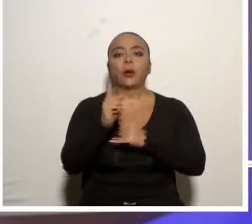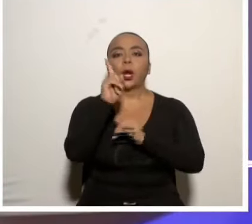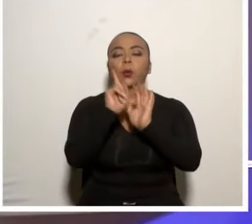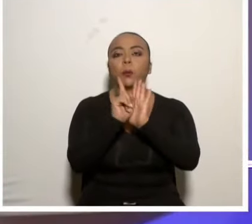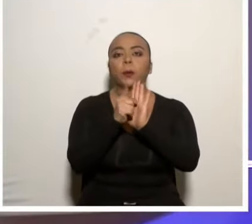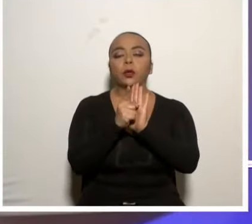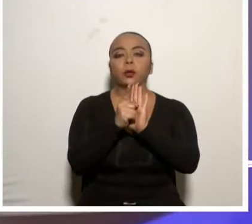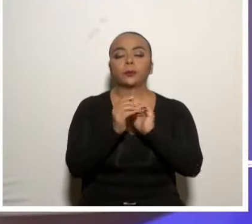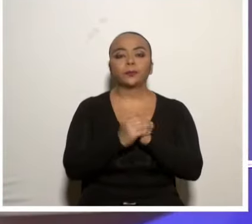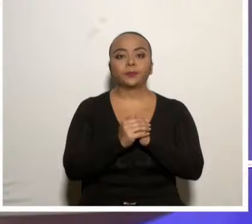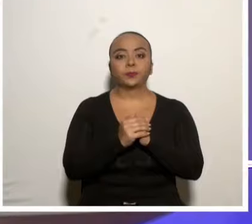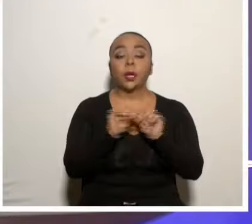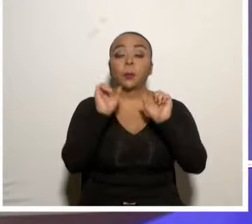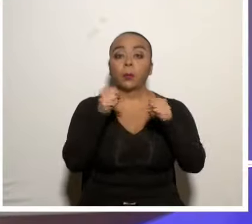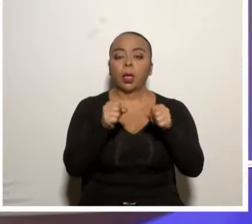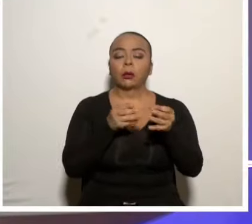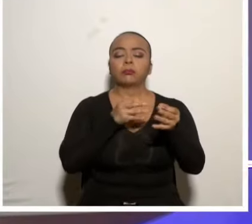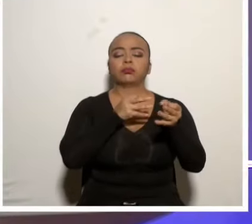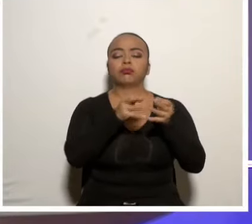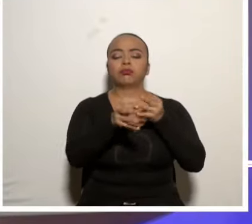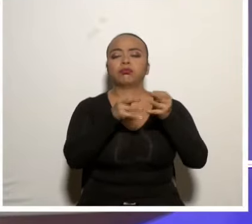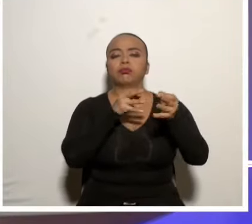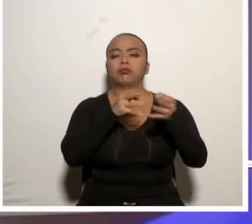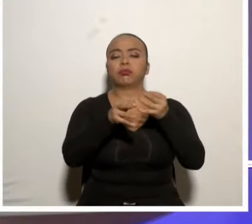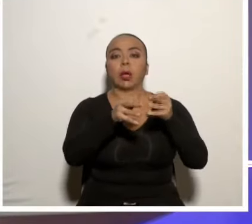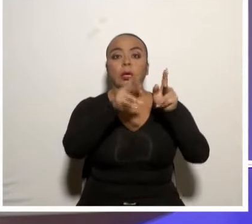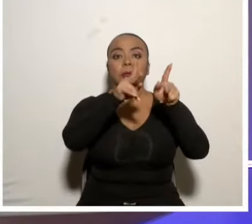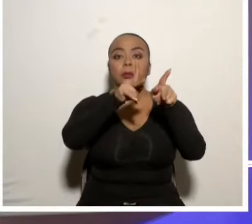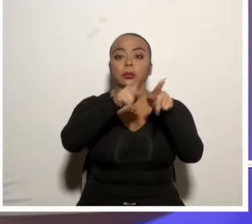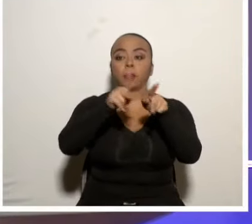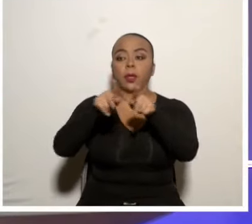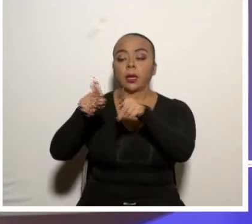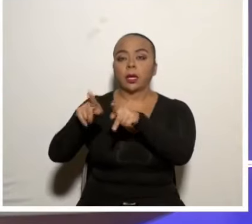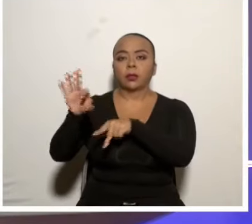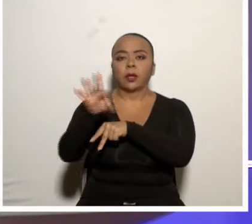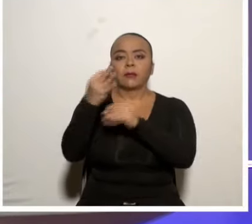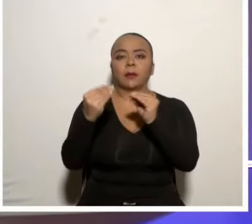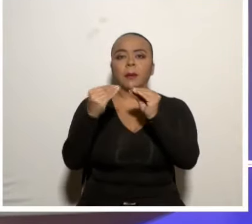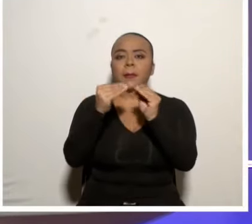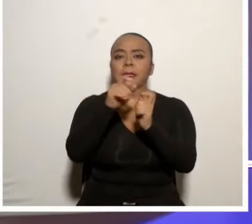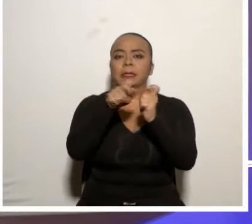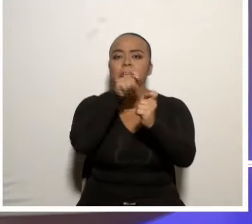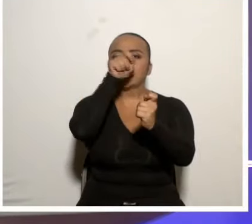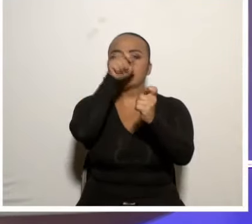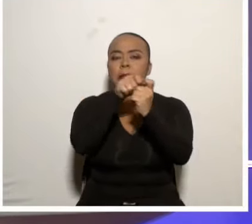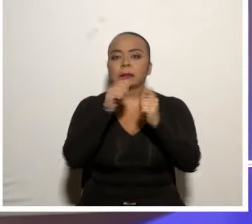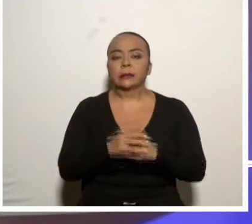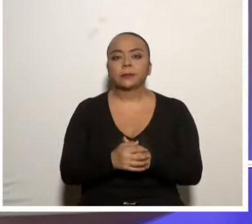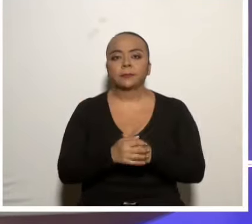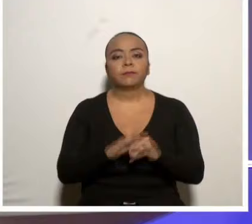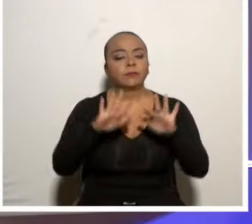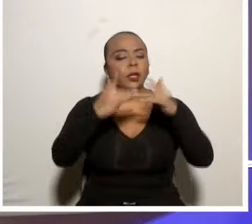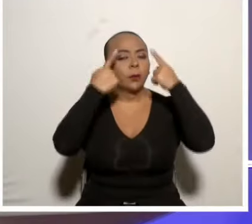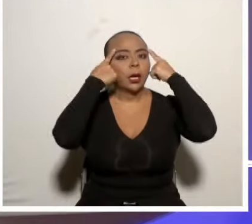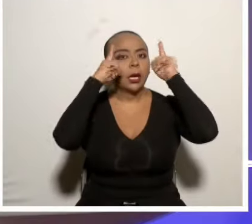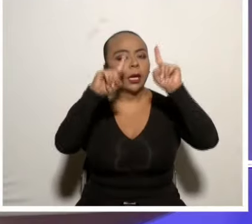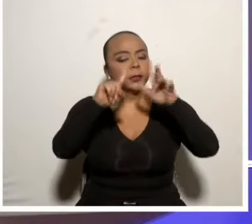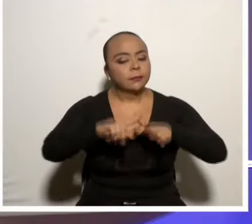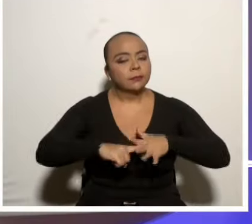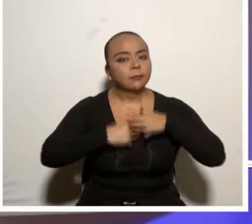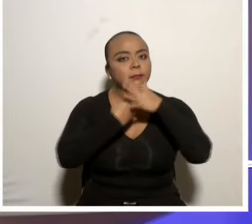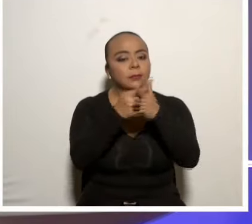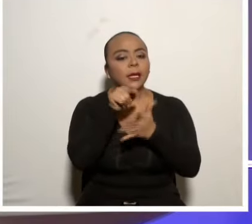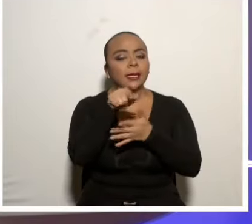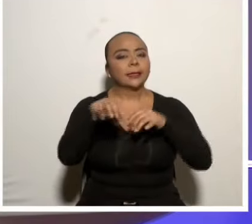1 minuto en el cual podrán explicar a la ciudadanía de una forma más concreta cómo lograrán poner en marcha